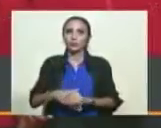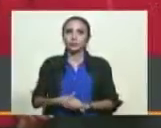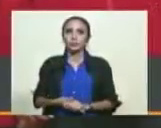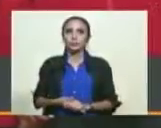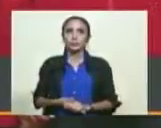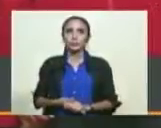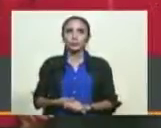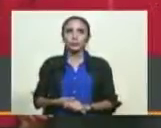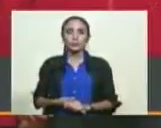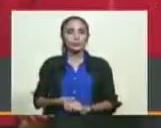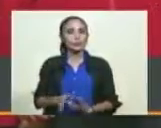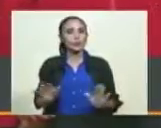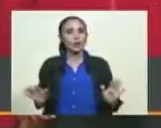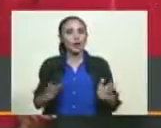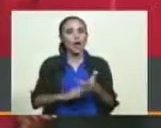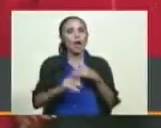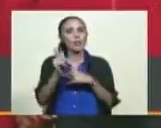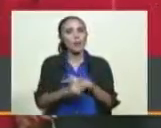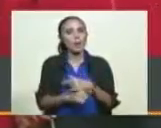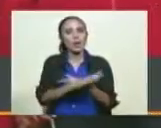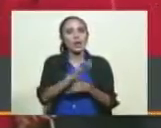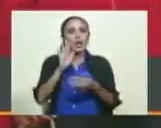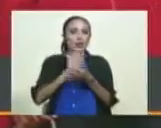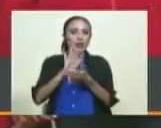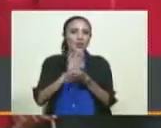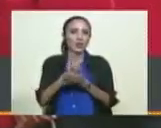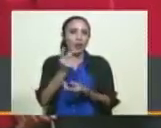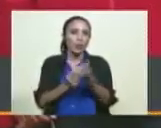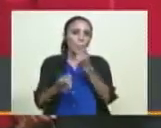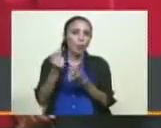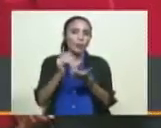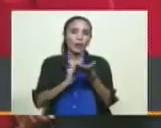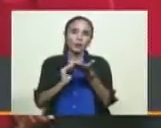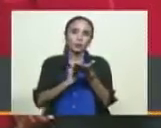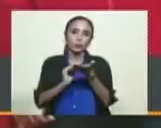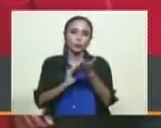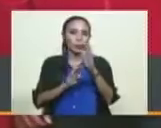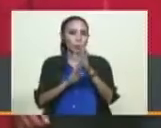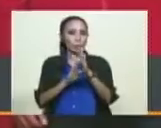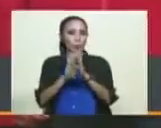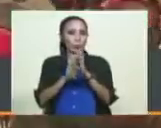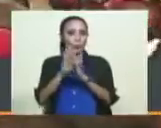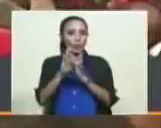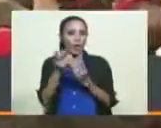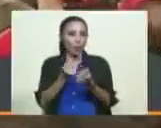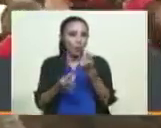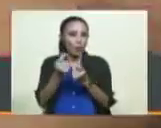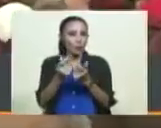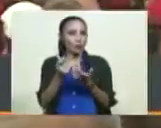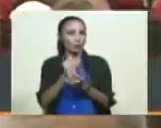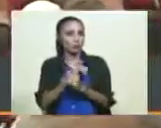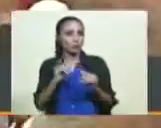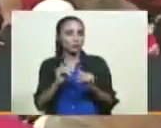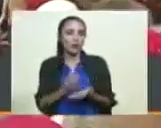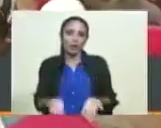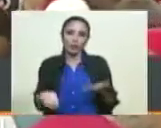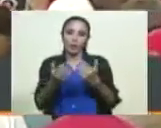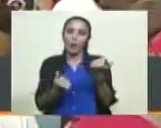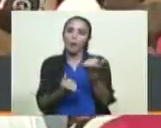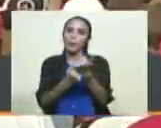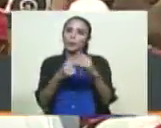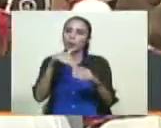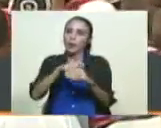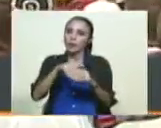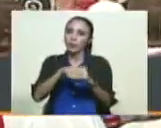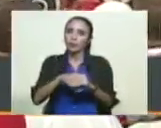¿Ustedes sueñan con un tiempo de estabilidad económica y crecimiento económico? 10 millones de